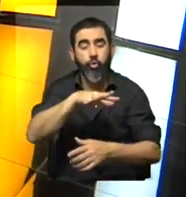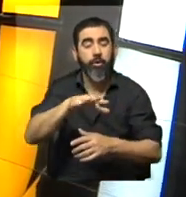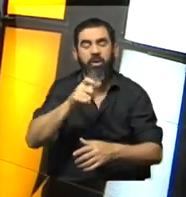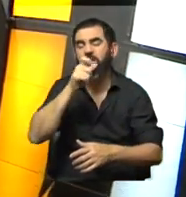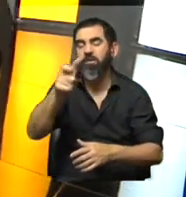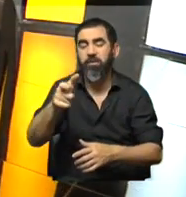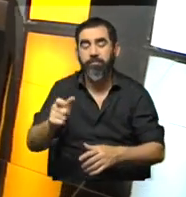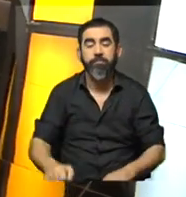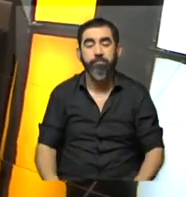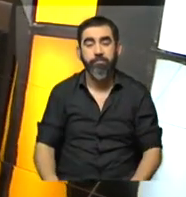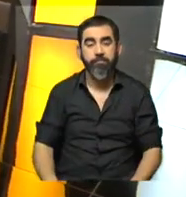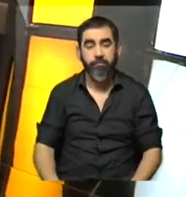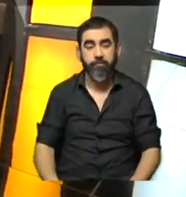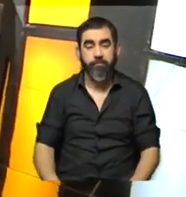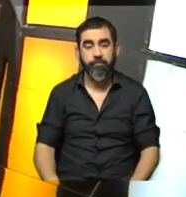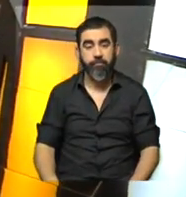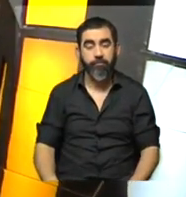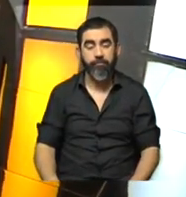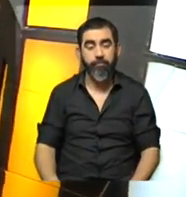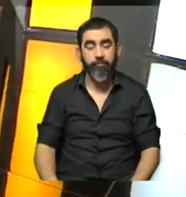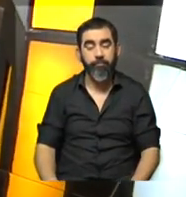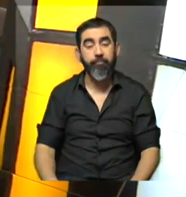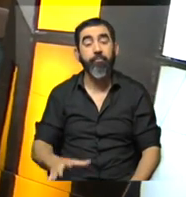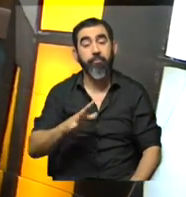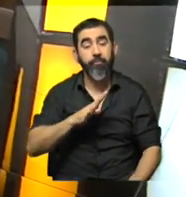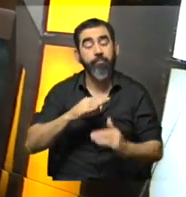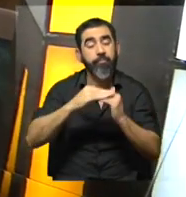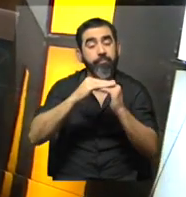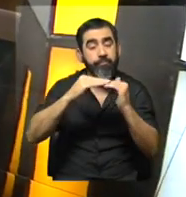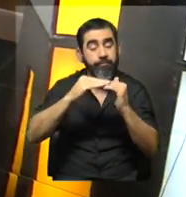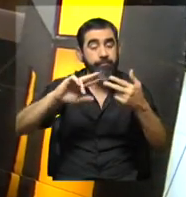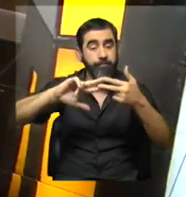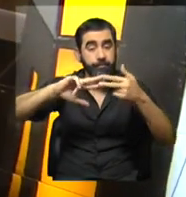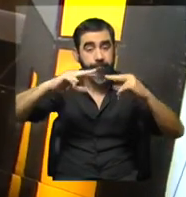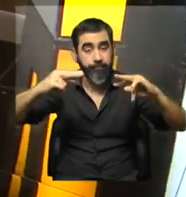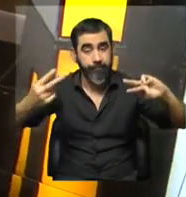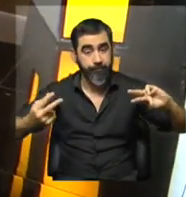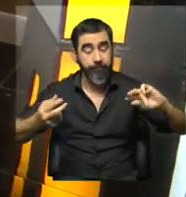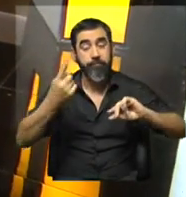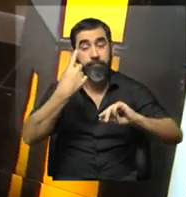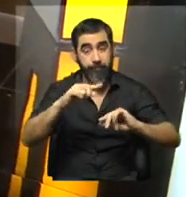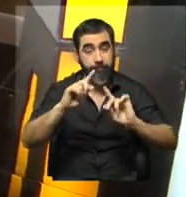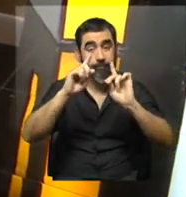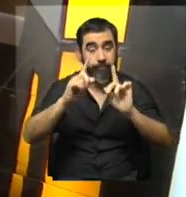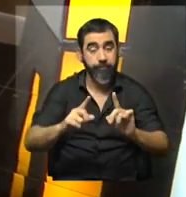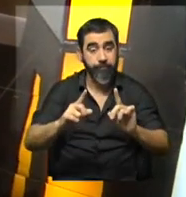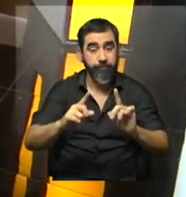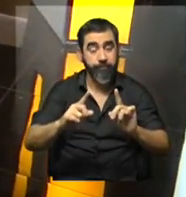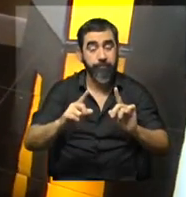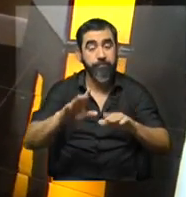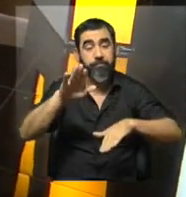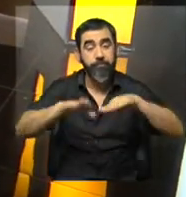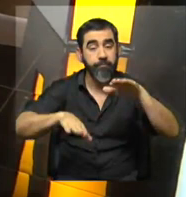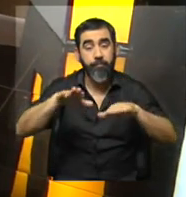cronotipos, como tú decías, tienen una base que es genética, pero que además está como modulado por